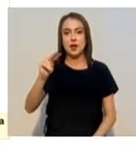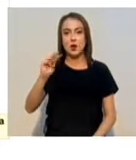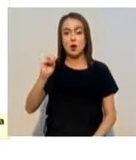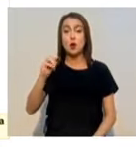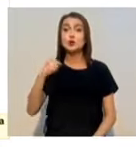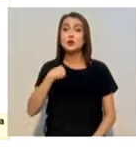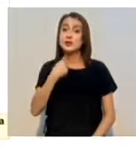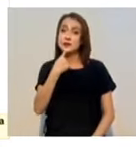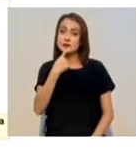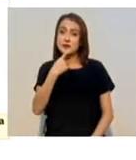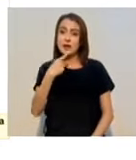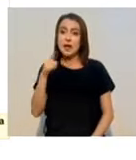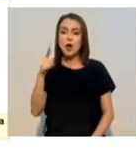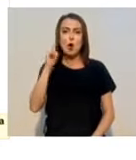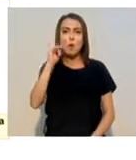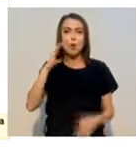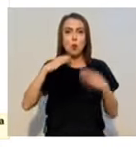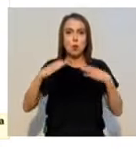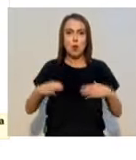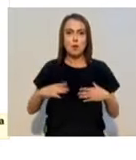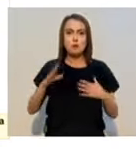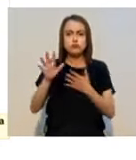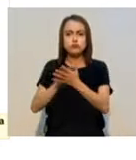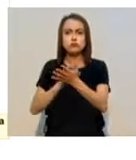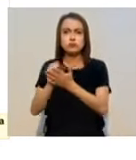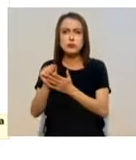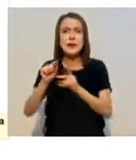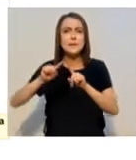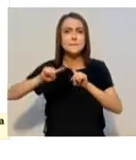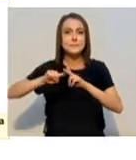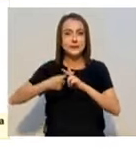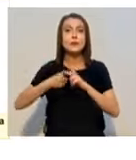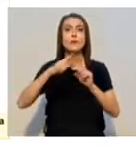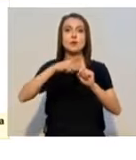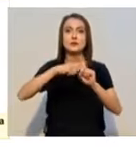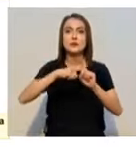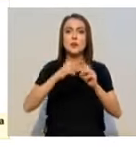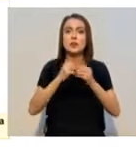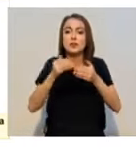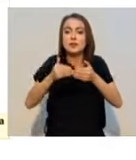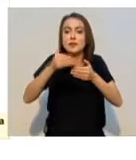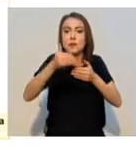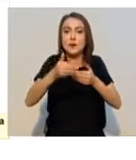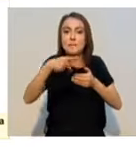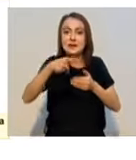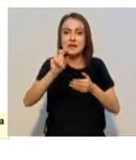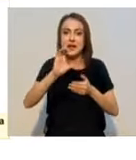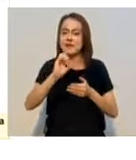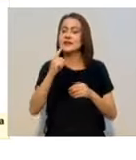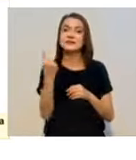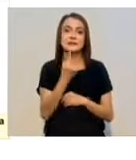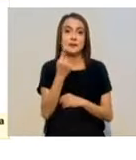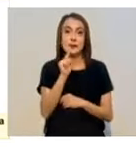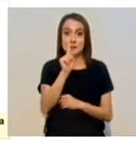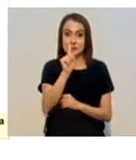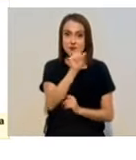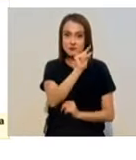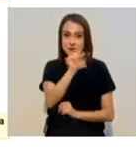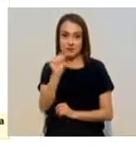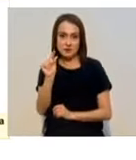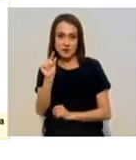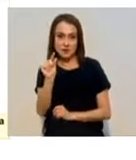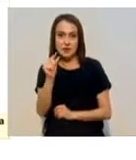que yo les decía que atacan el cuerpo, que esas empiezan también a hacerse positivas un poco después que la PCR, siempre durante la primera